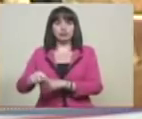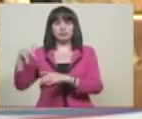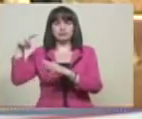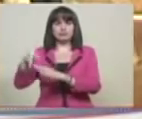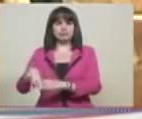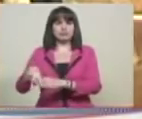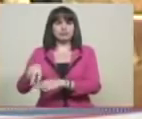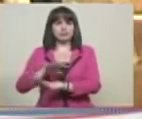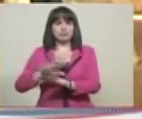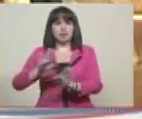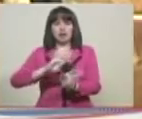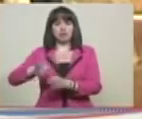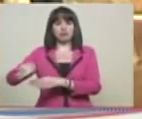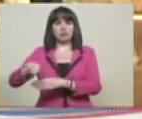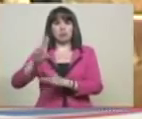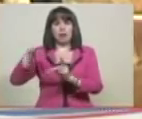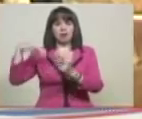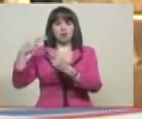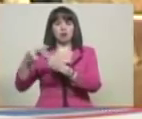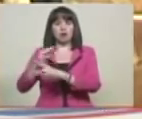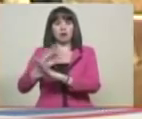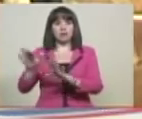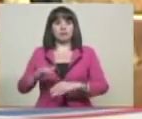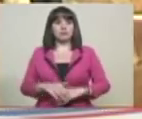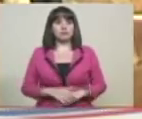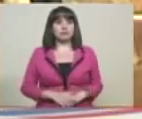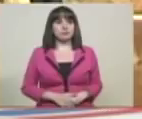sepultarlo al dólar criminal.